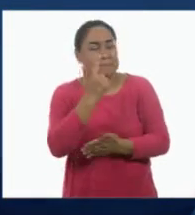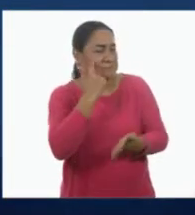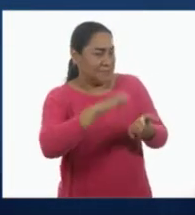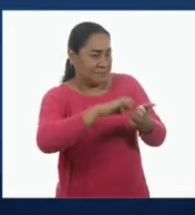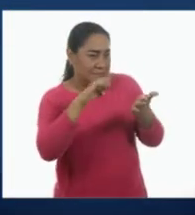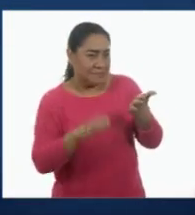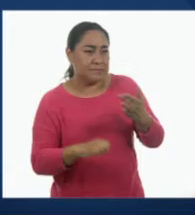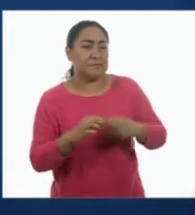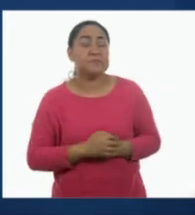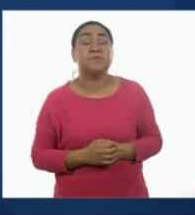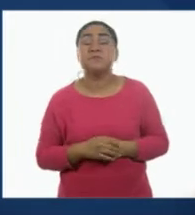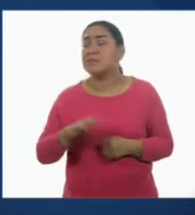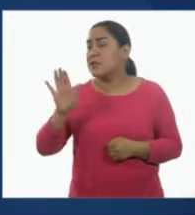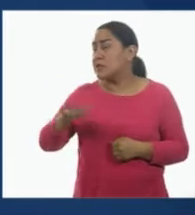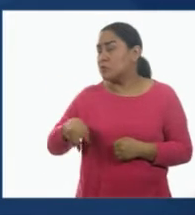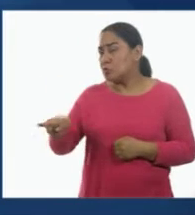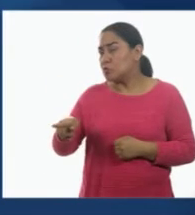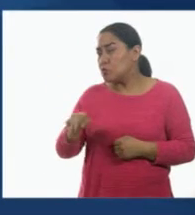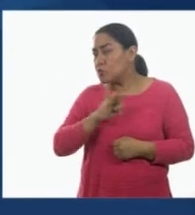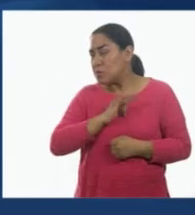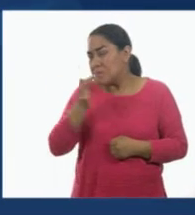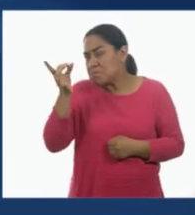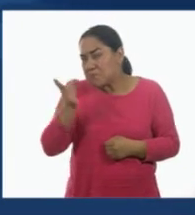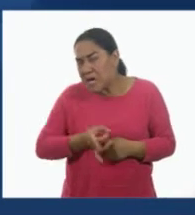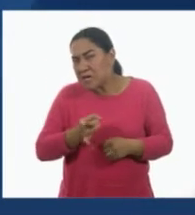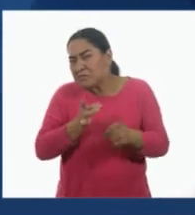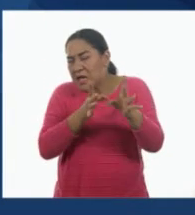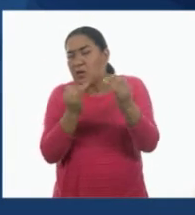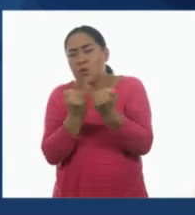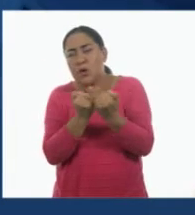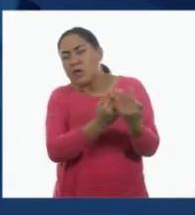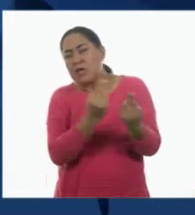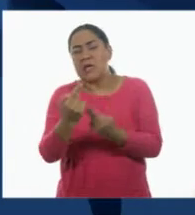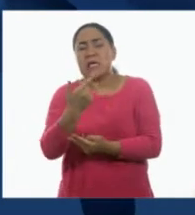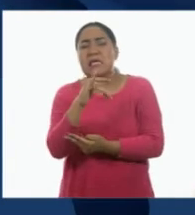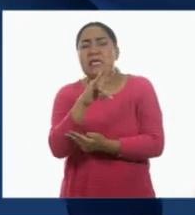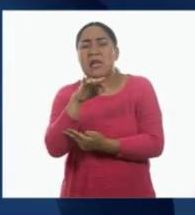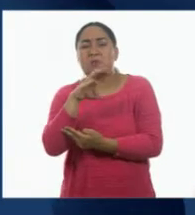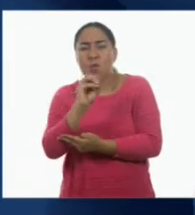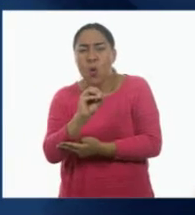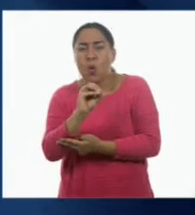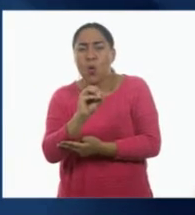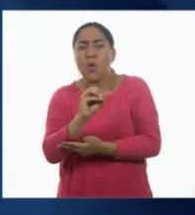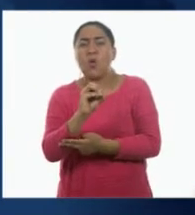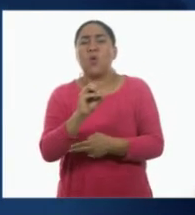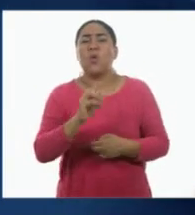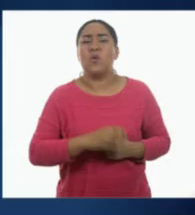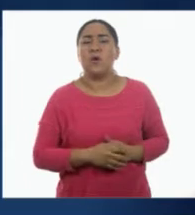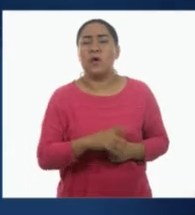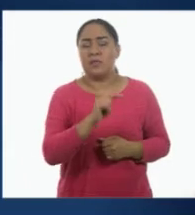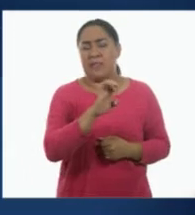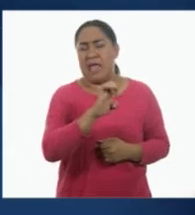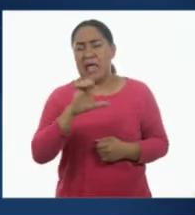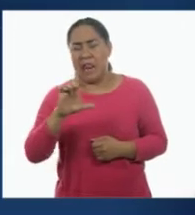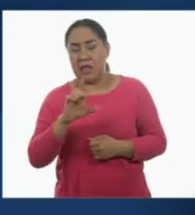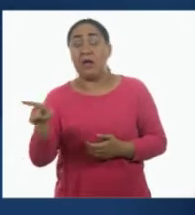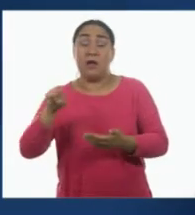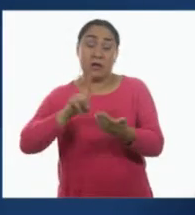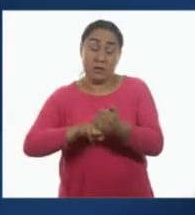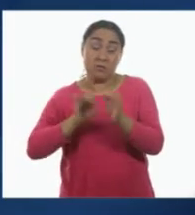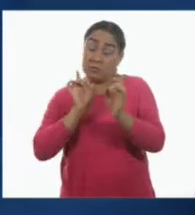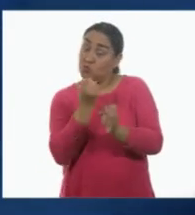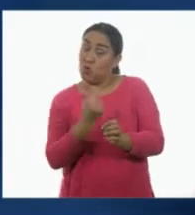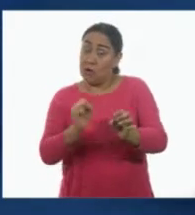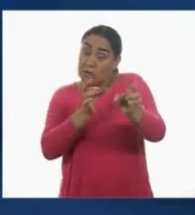Santi, con la puntería que tienes pareces Guillermo Tell. ¿Quién? Guillermo Tell fue un arquero suizo del